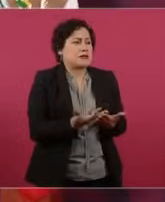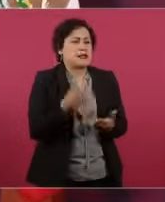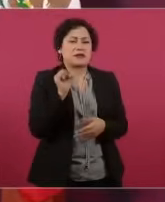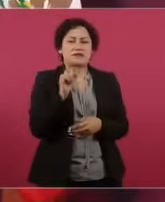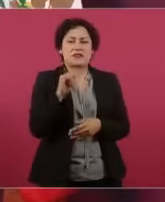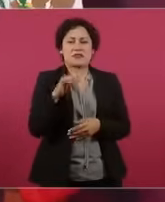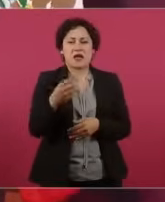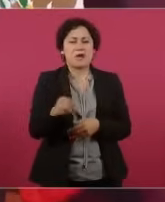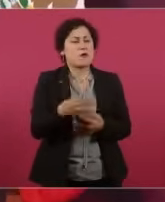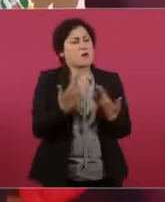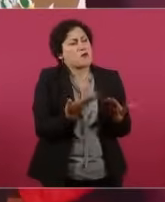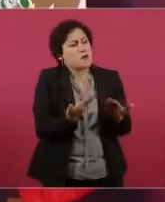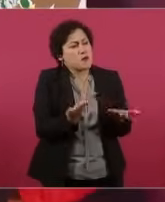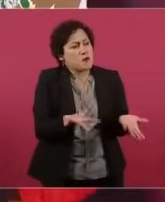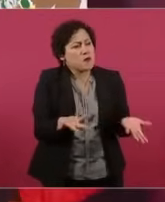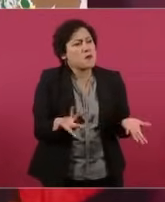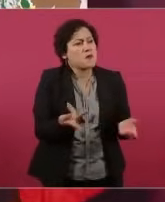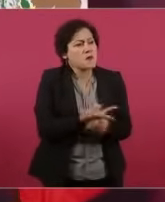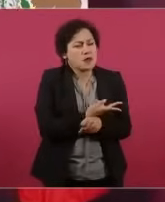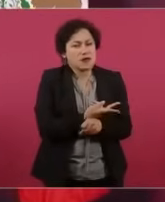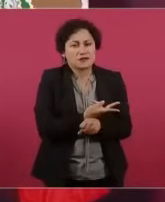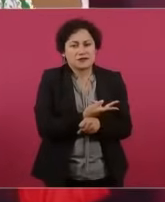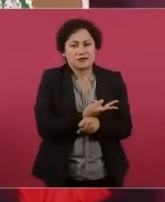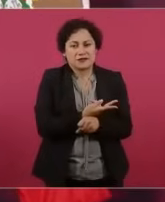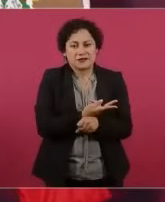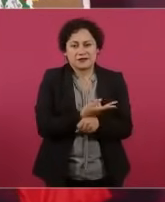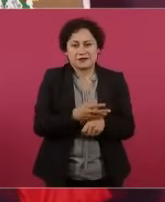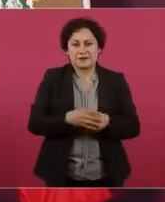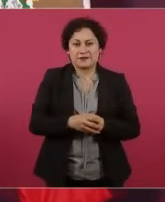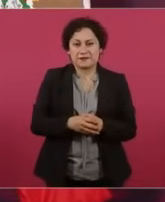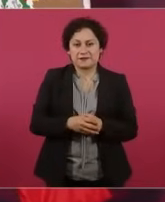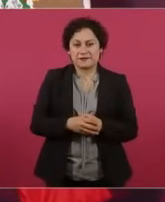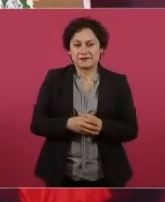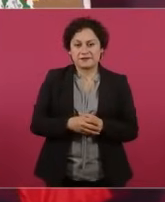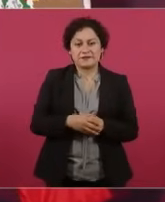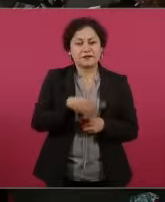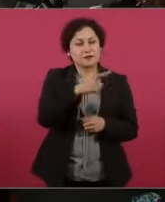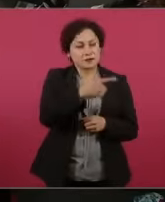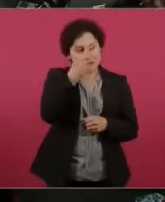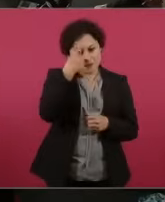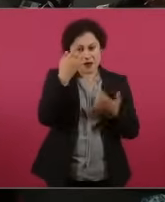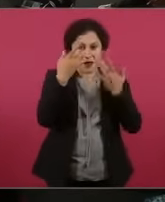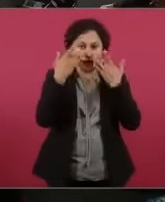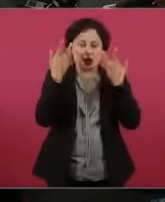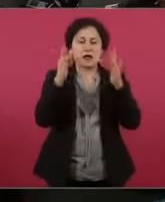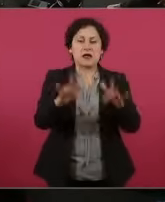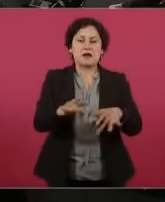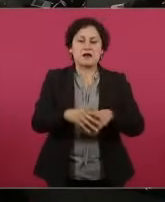Para declinar.